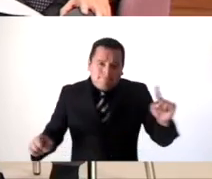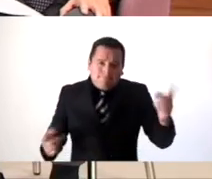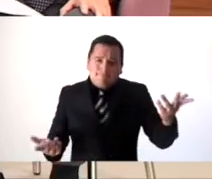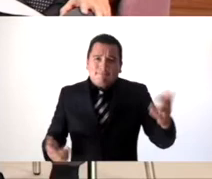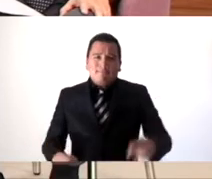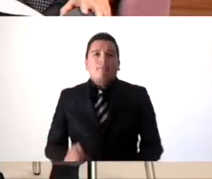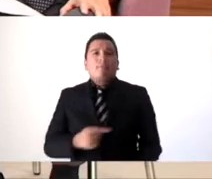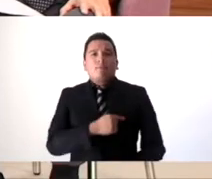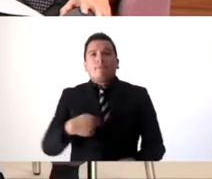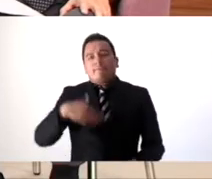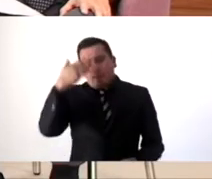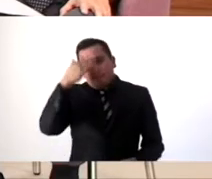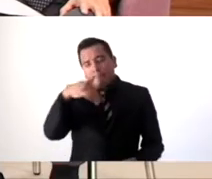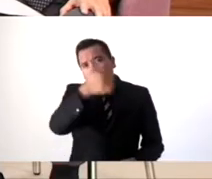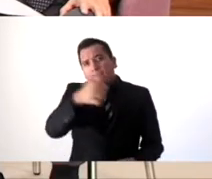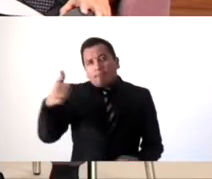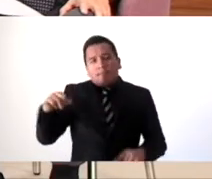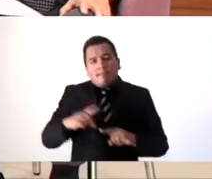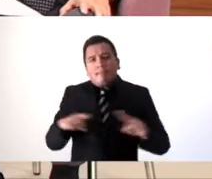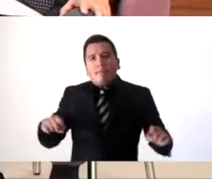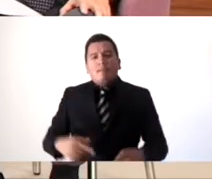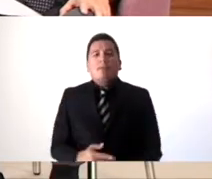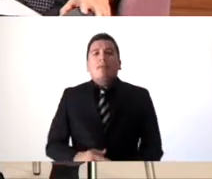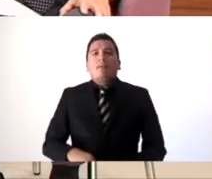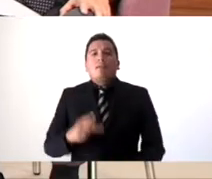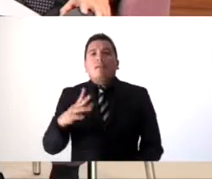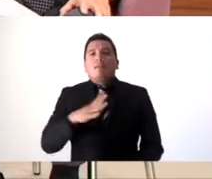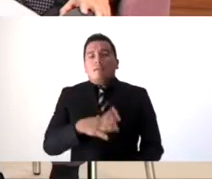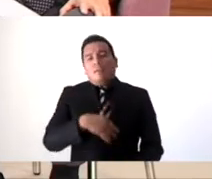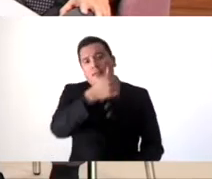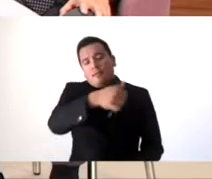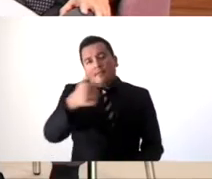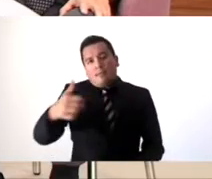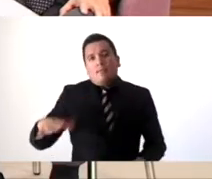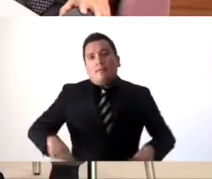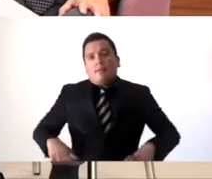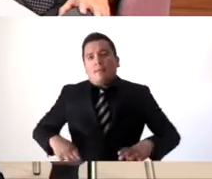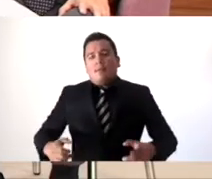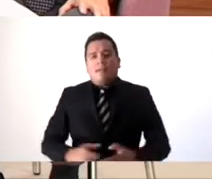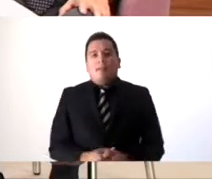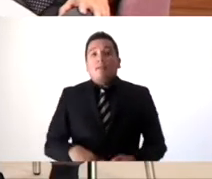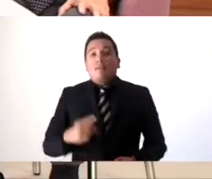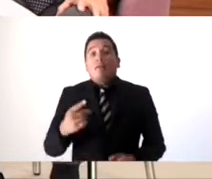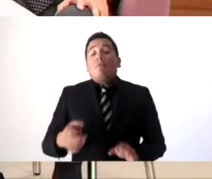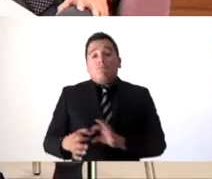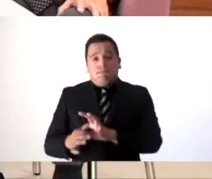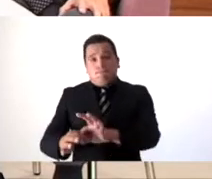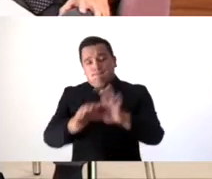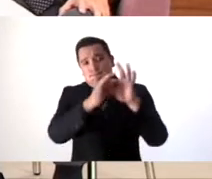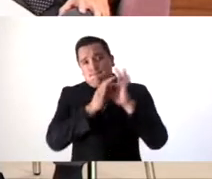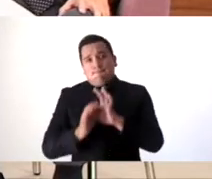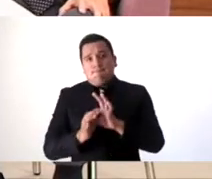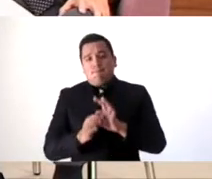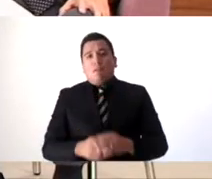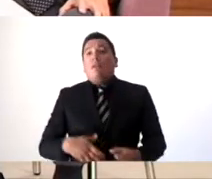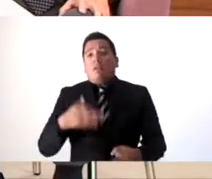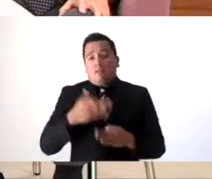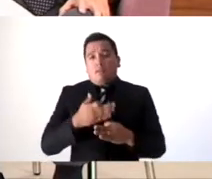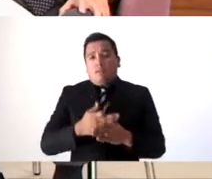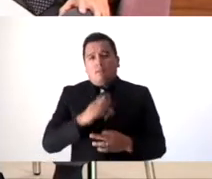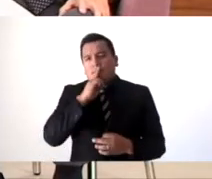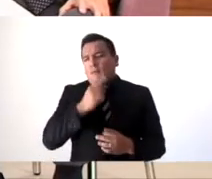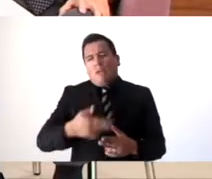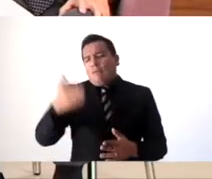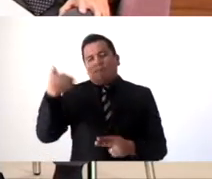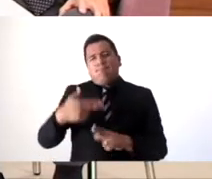es reconocernos diversos, pero que hay cuestiones que nos hacen estar unidos. No de ahora, sino de hace